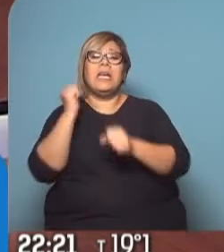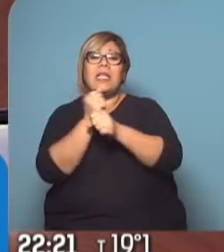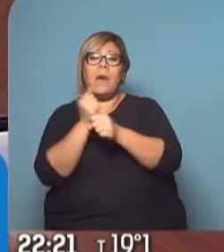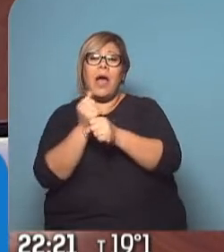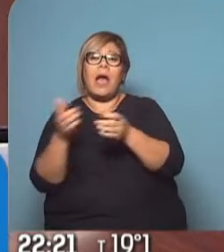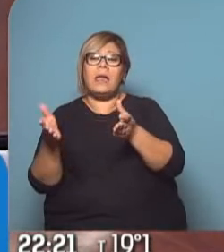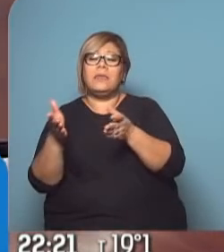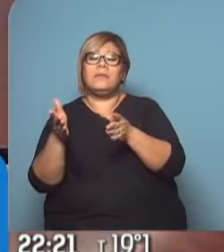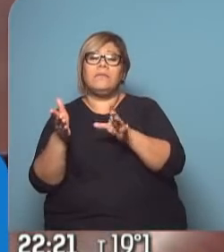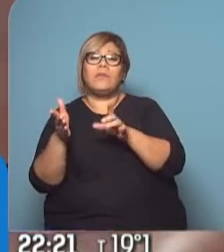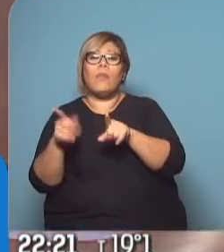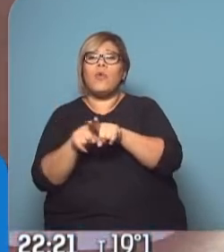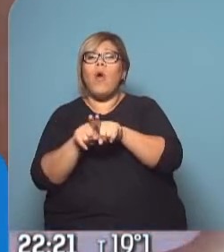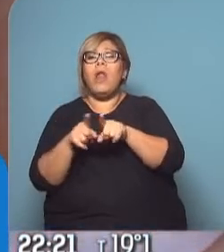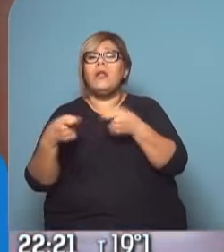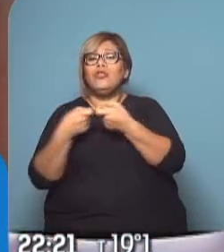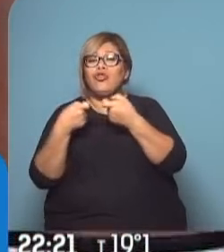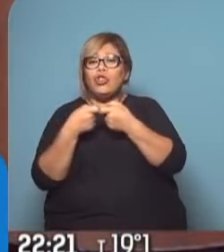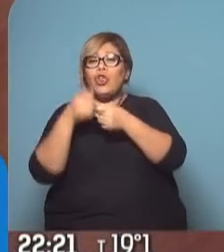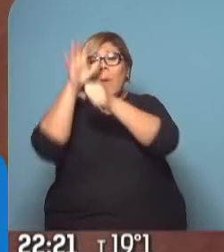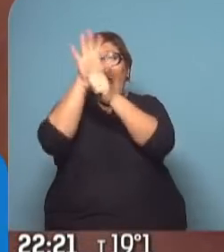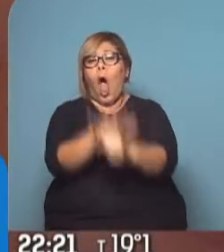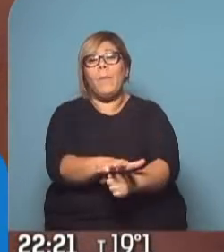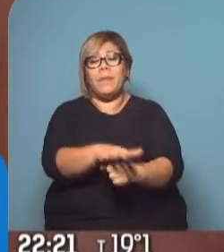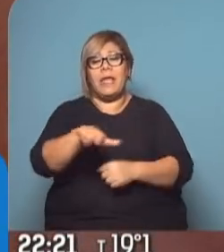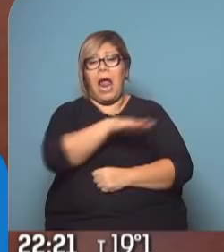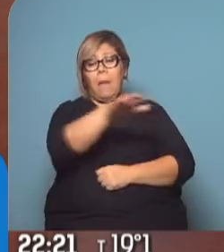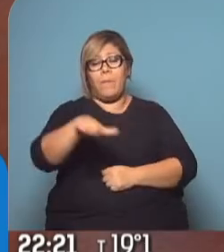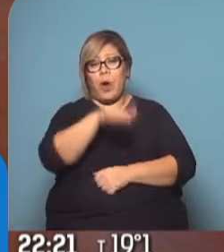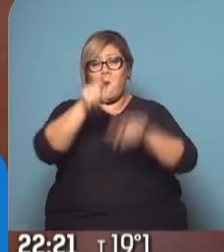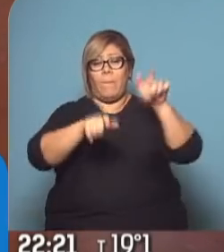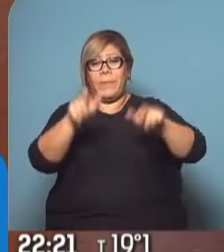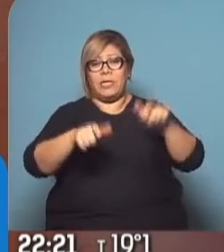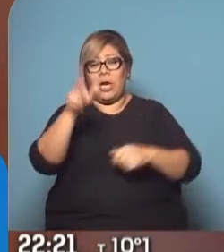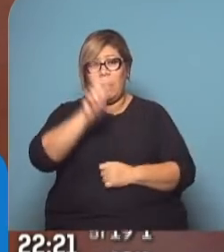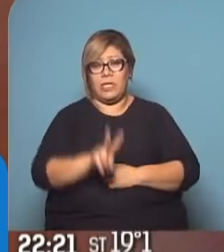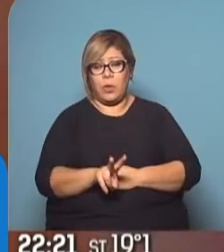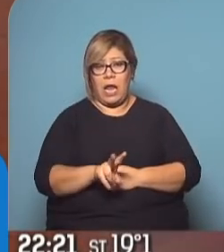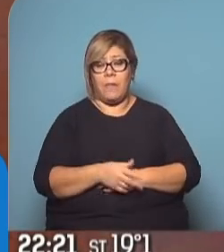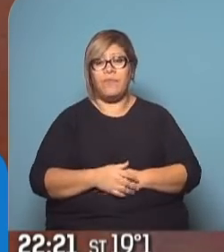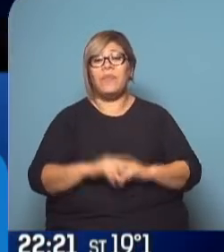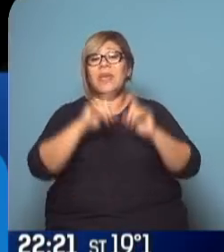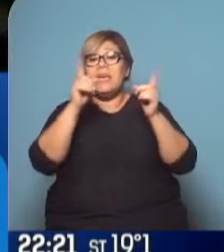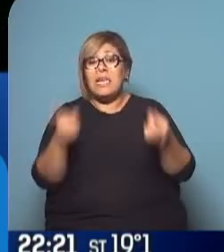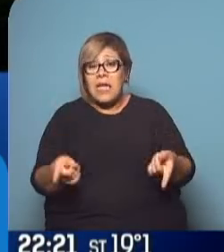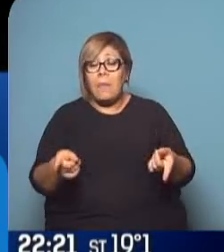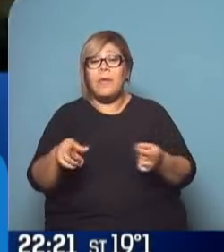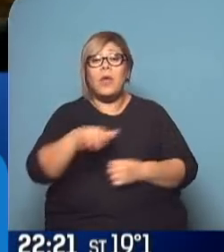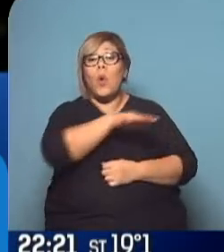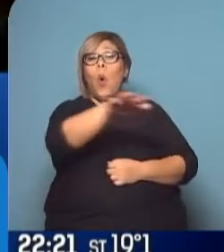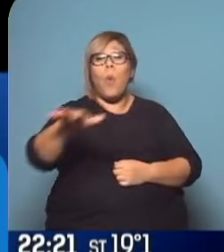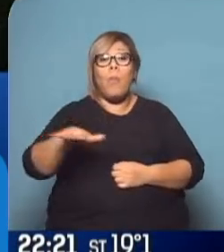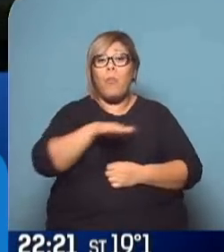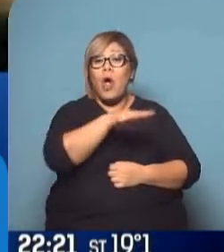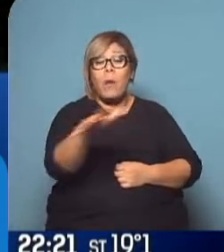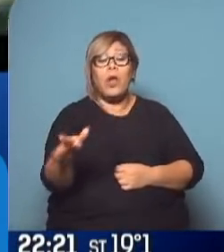pueblo de Venezuela, y sumarle la crisis humanitaria por problemas económicos tal vez o de distinta naturaleza, que lleva a que hay un pueblo desesperado que quiere